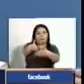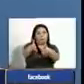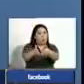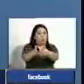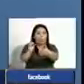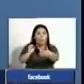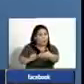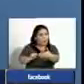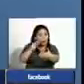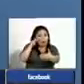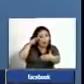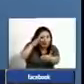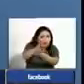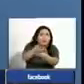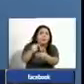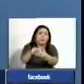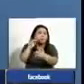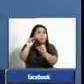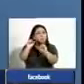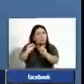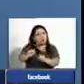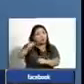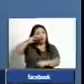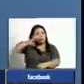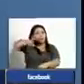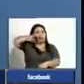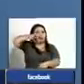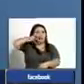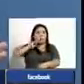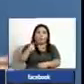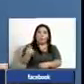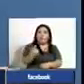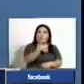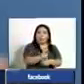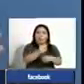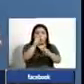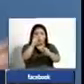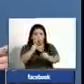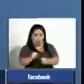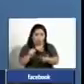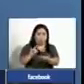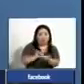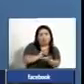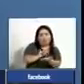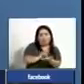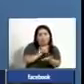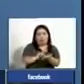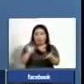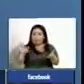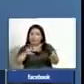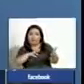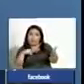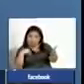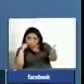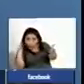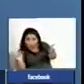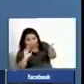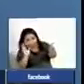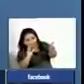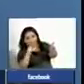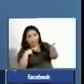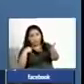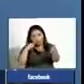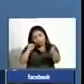es prohibido, pero parte del personal está capacitado para manejar una tablet donde mi familia se puede despedir de mí y yo me